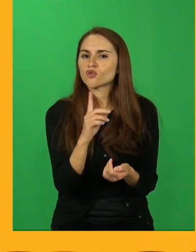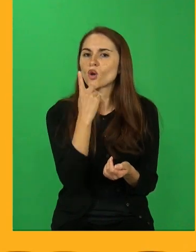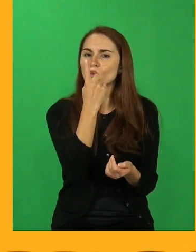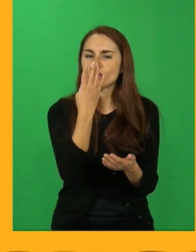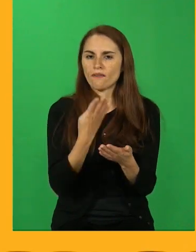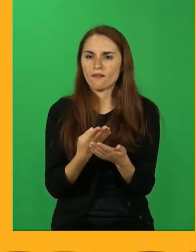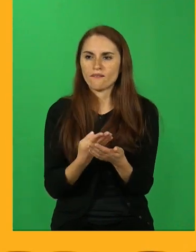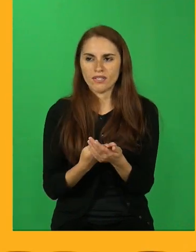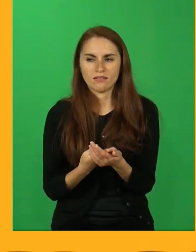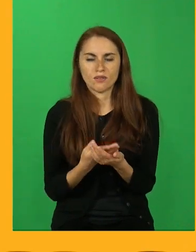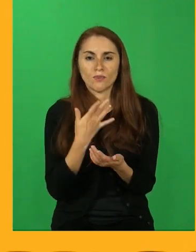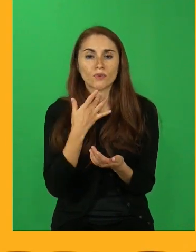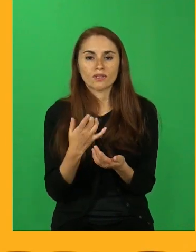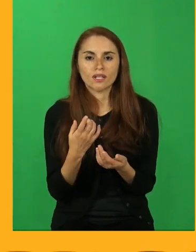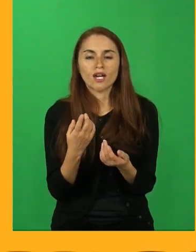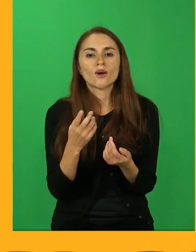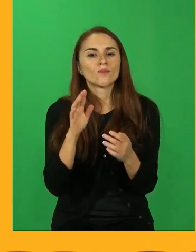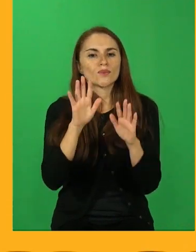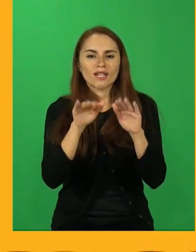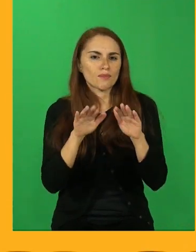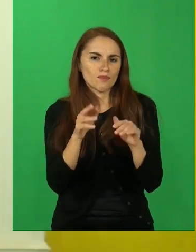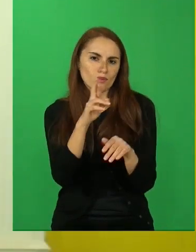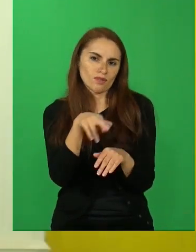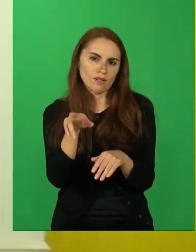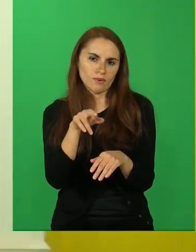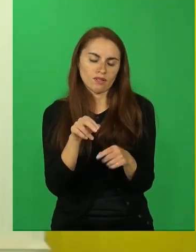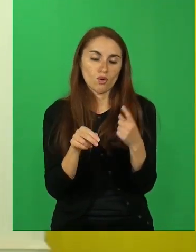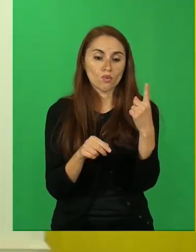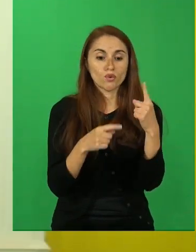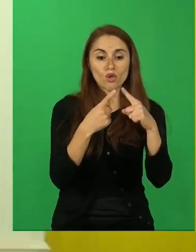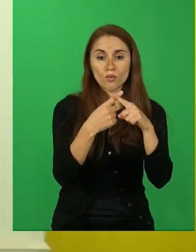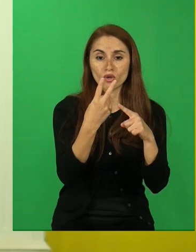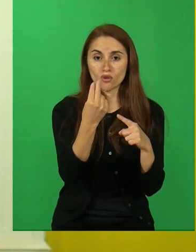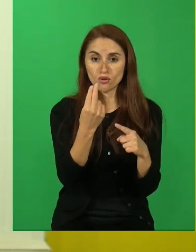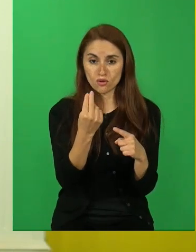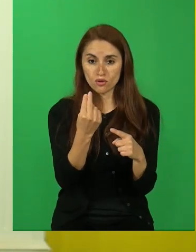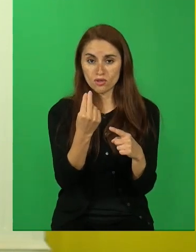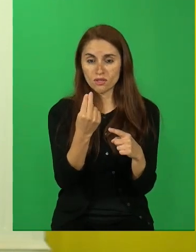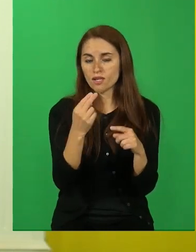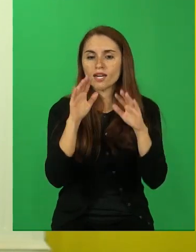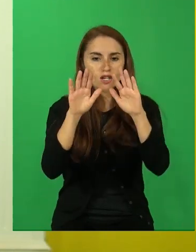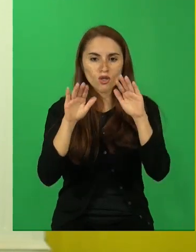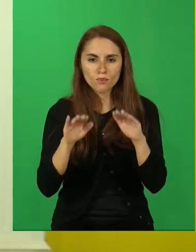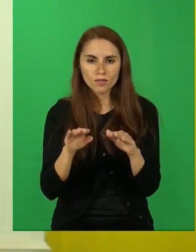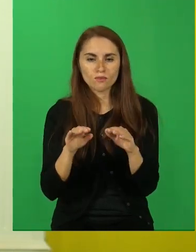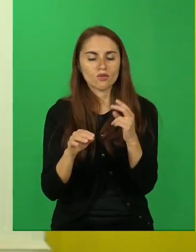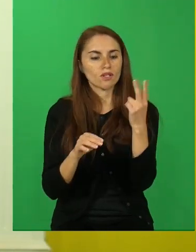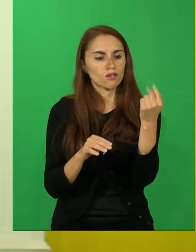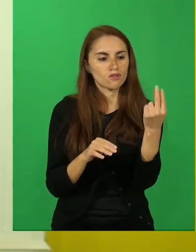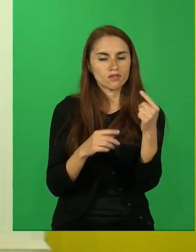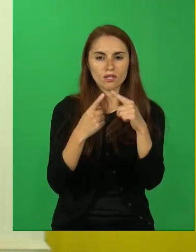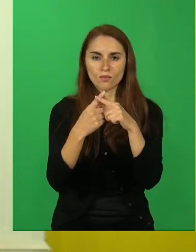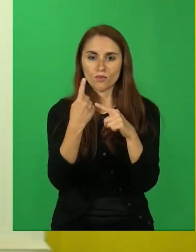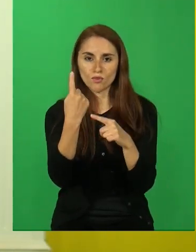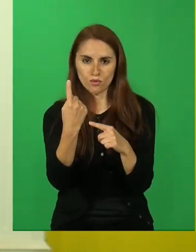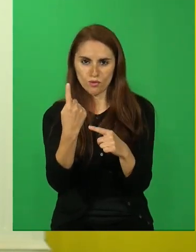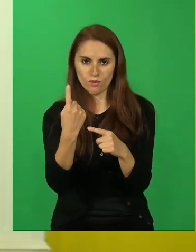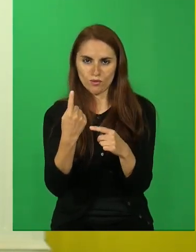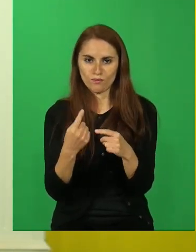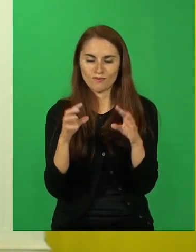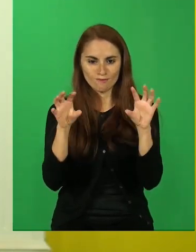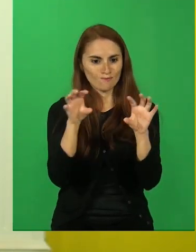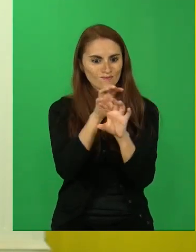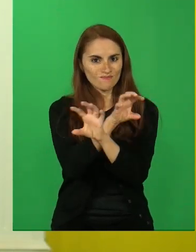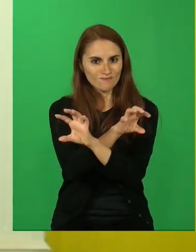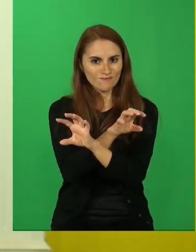una vez. ¿Y por qué, profesora? Porque 1 por 12 y 12 por 1 es lo mismo, ya que ahí podemos